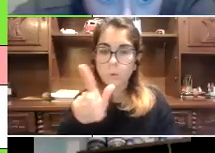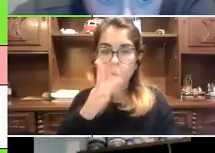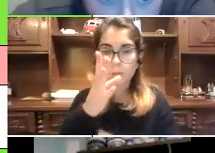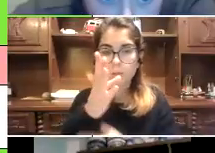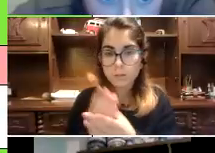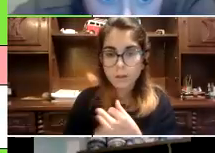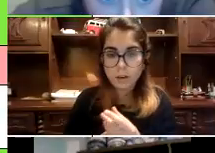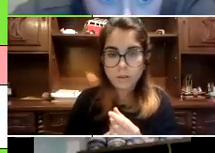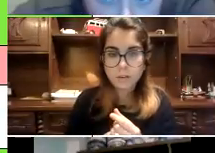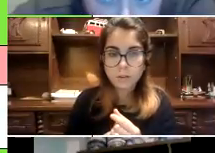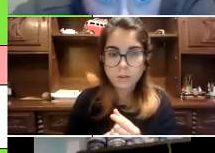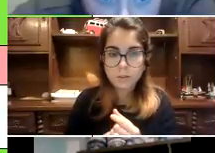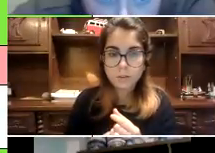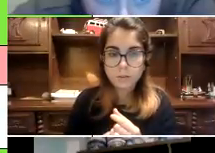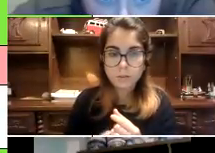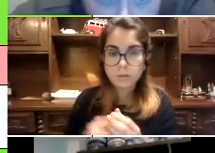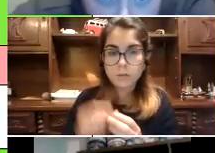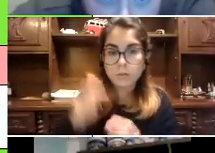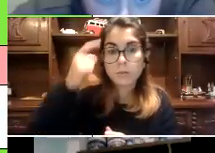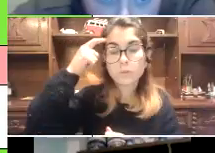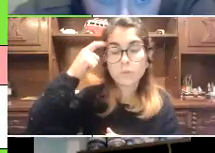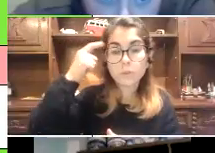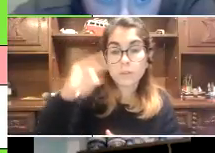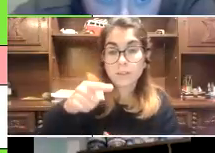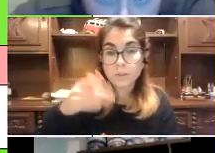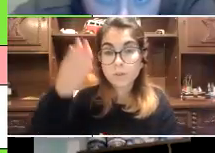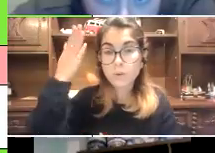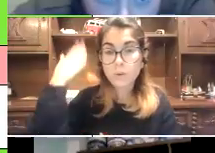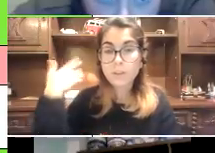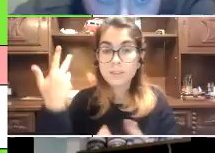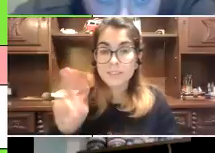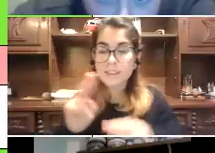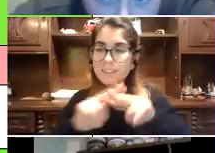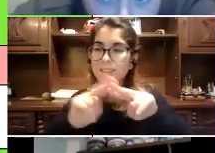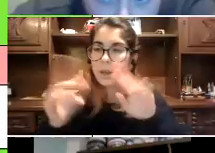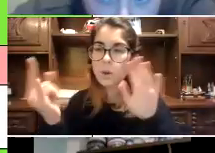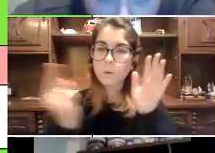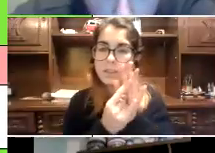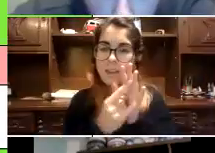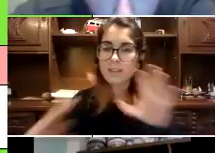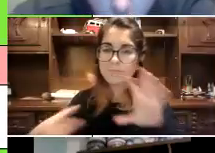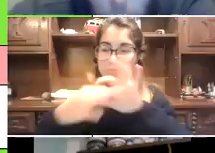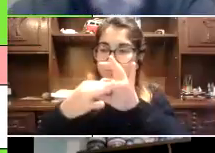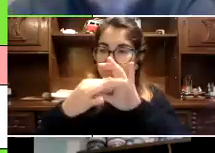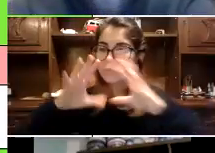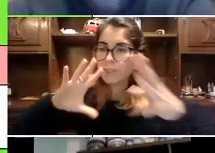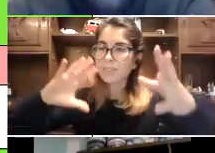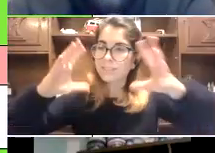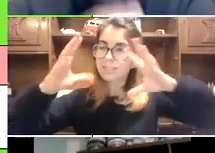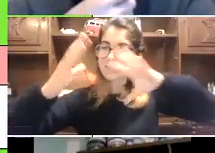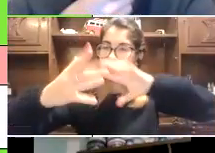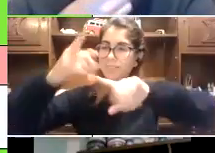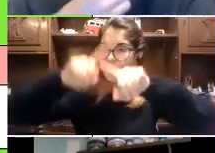Voy a considerar, originalmente yo había previsto una unidad asociada a la Tierra. Esto